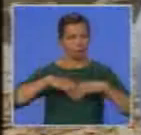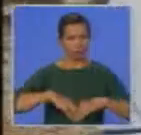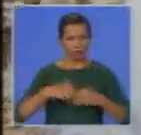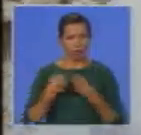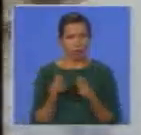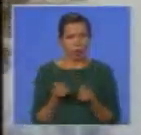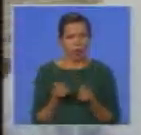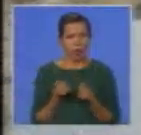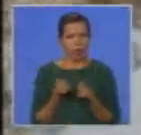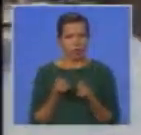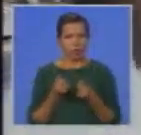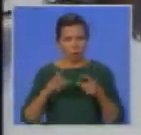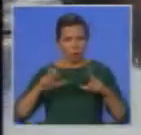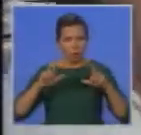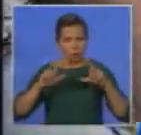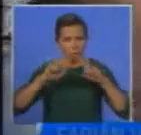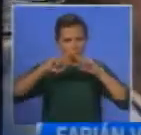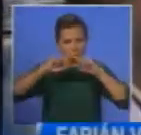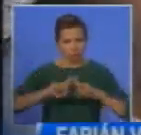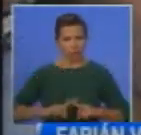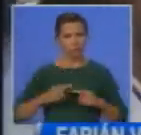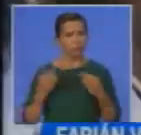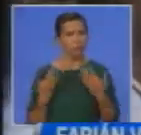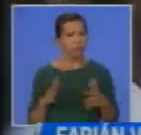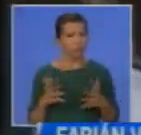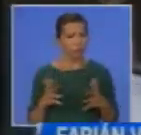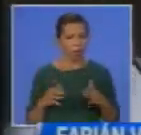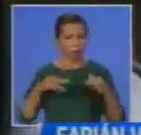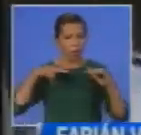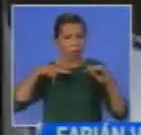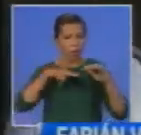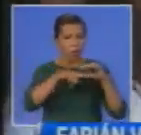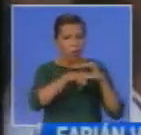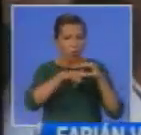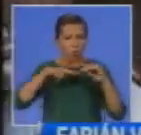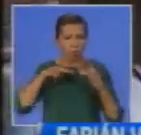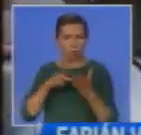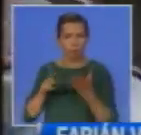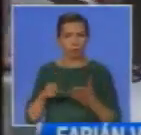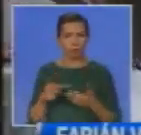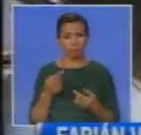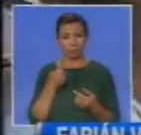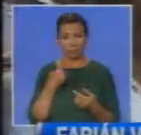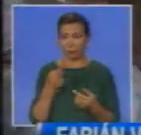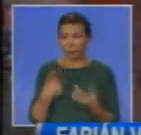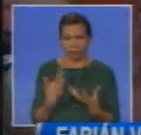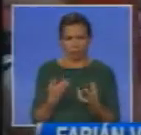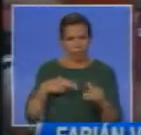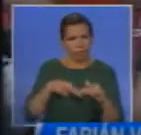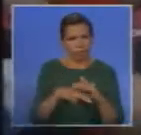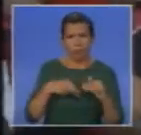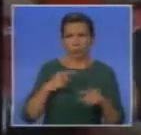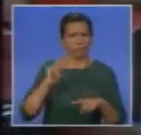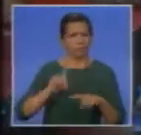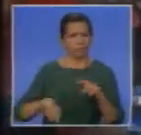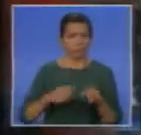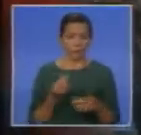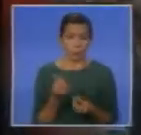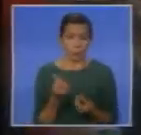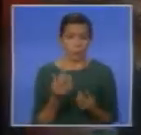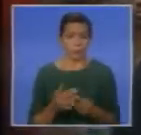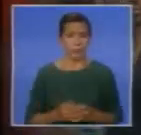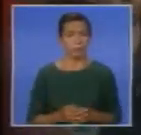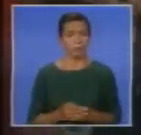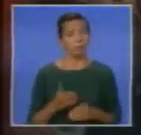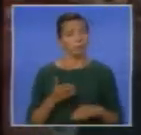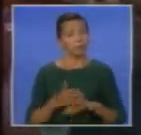una resonancia magnética. El médico no ha podido hacerme una resonancia porque no han tenido dinero para hacerme. Después, el primer plantel decidió